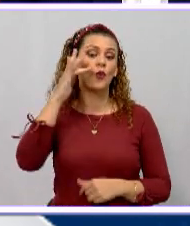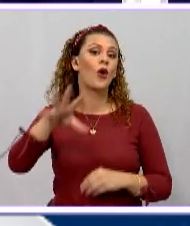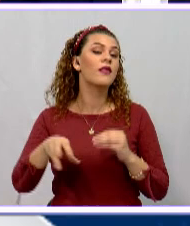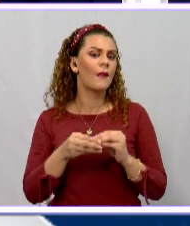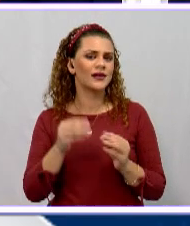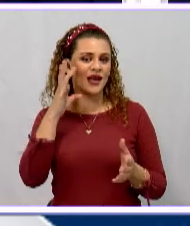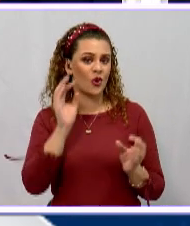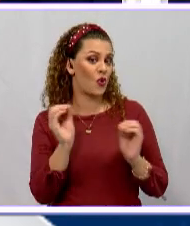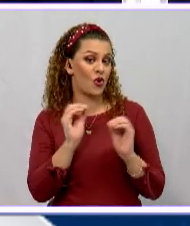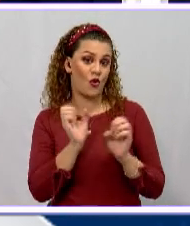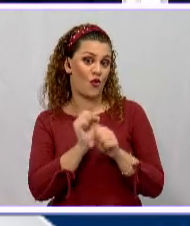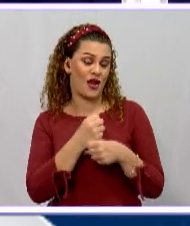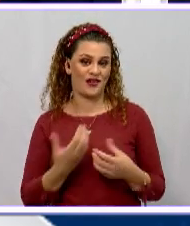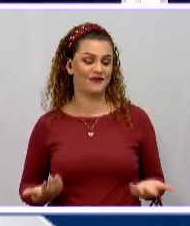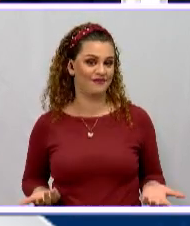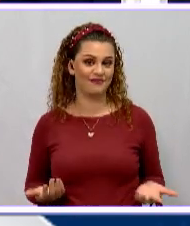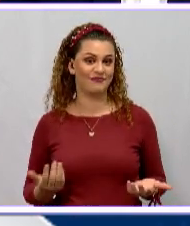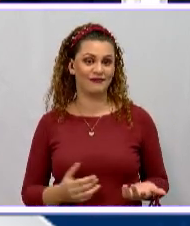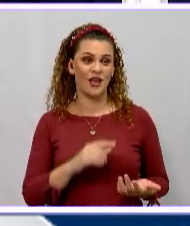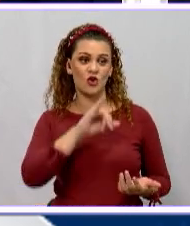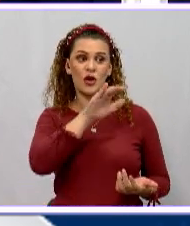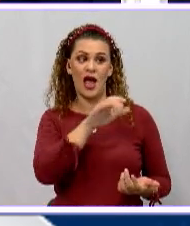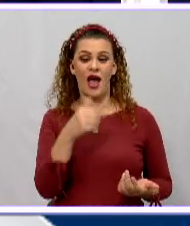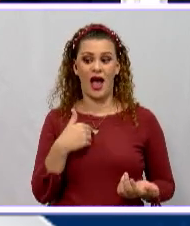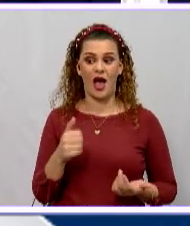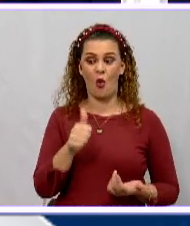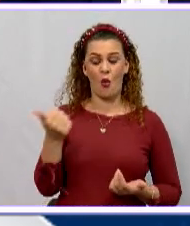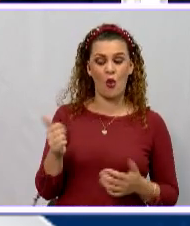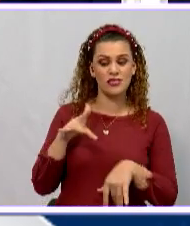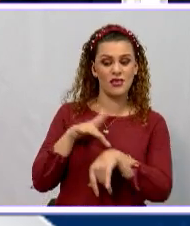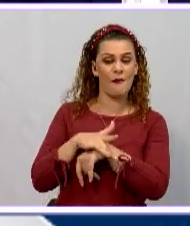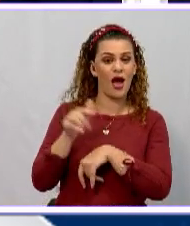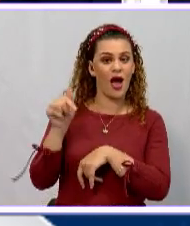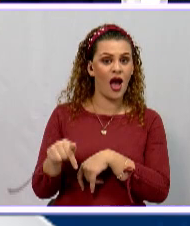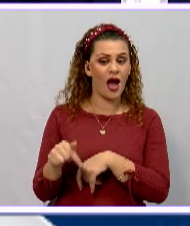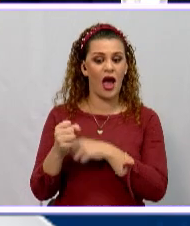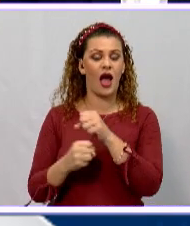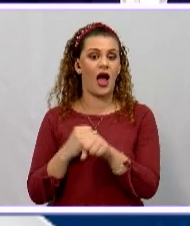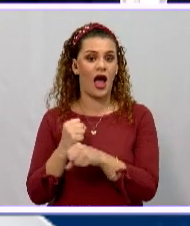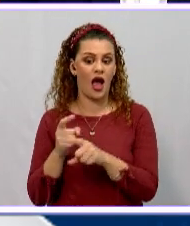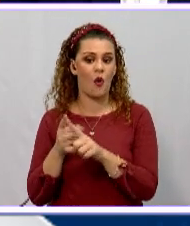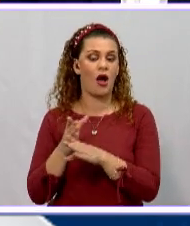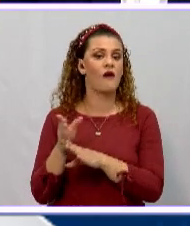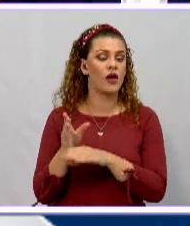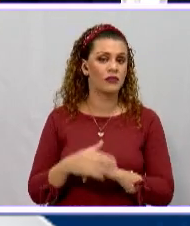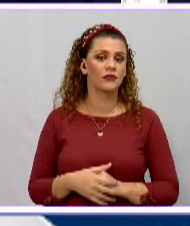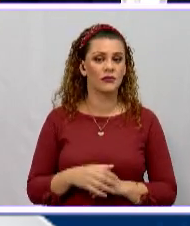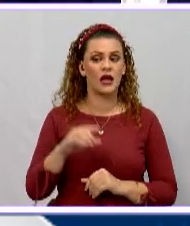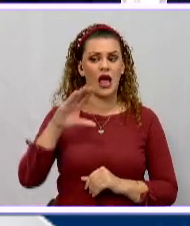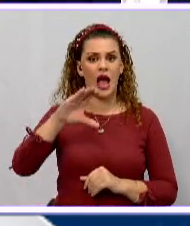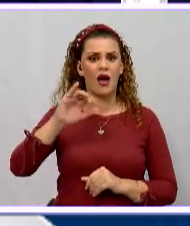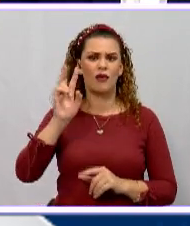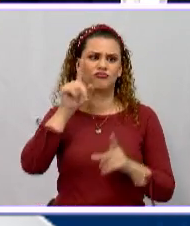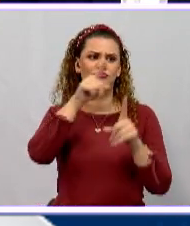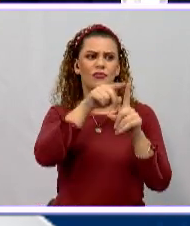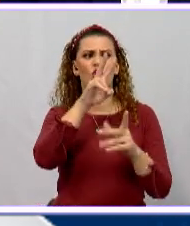creo que ninguno Lo visualizábamos a un cambio en Costa Rica tan temprano en cuanto edad en cuanto a carrera o sea cambia el estará en